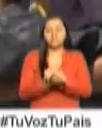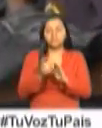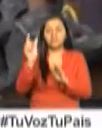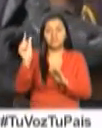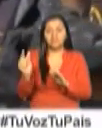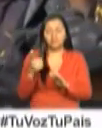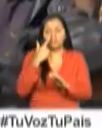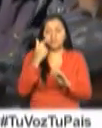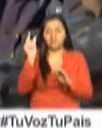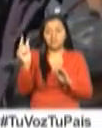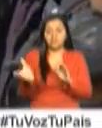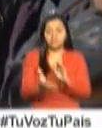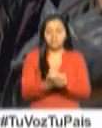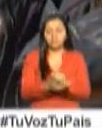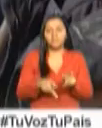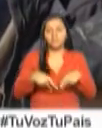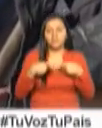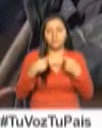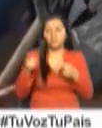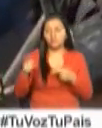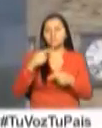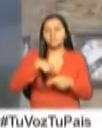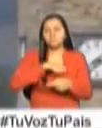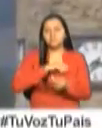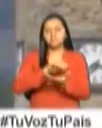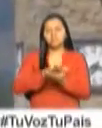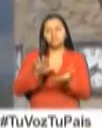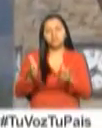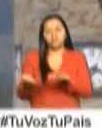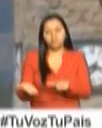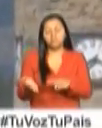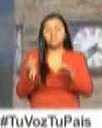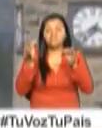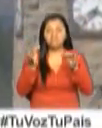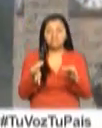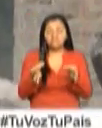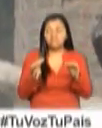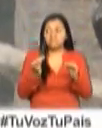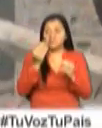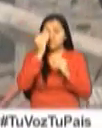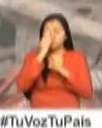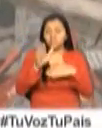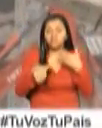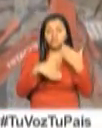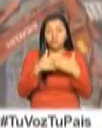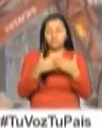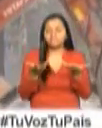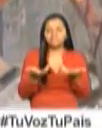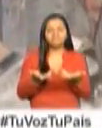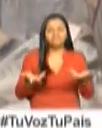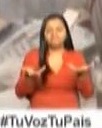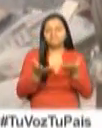sobrevivió. Los balances aún no son definitivos porque las poblaciones afectadas en el montañoso centro de